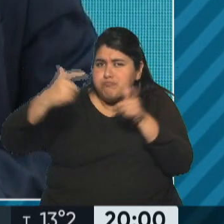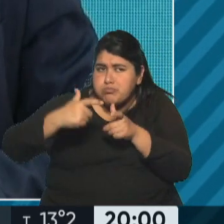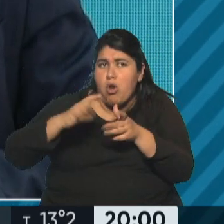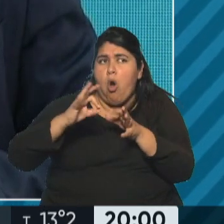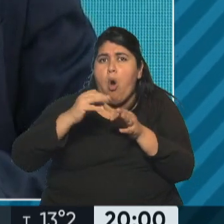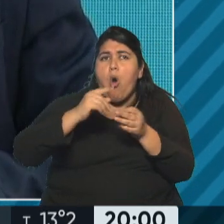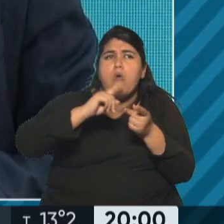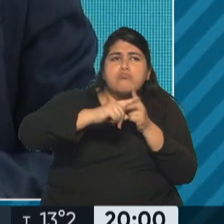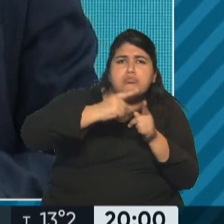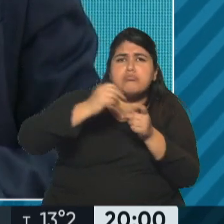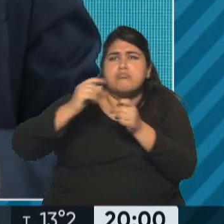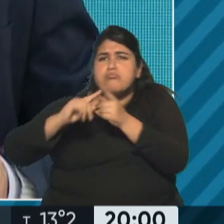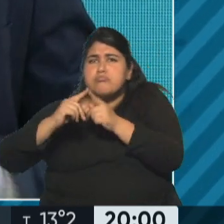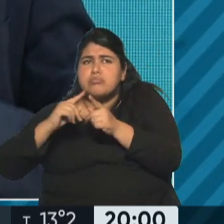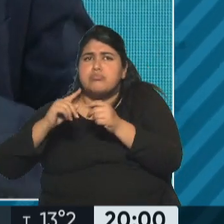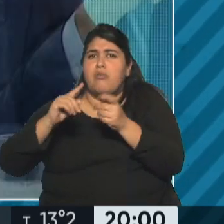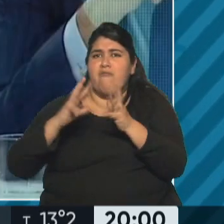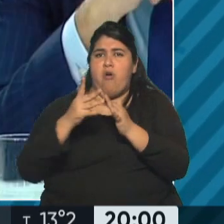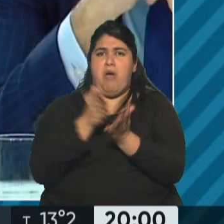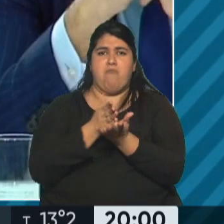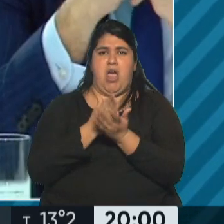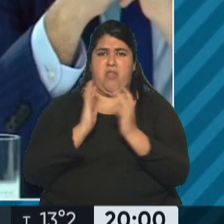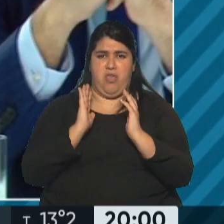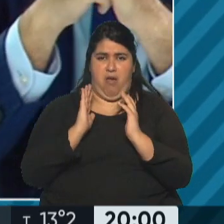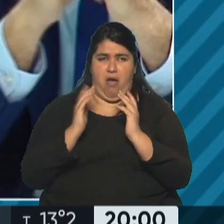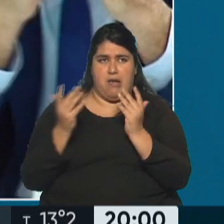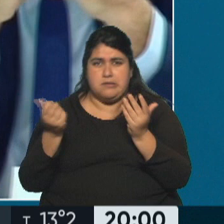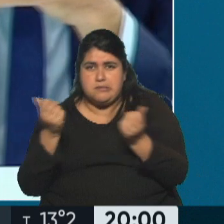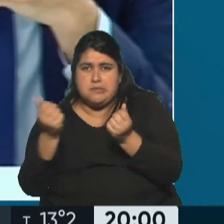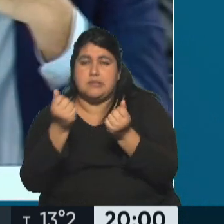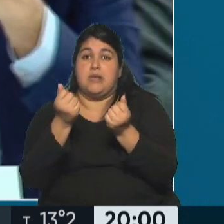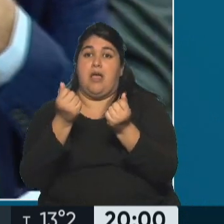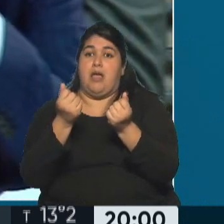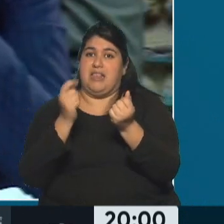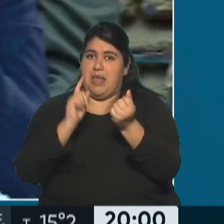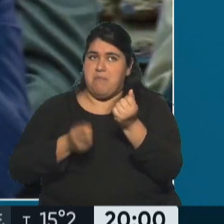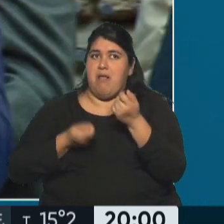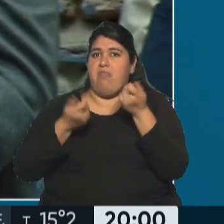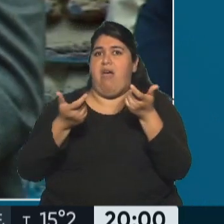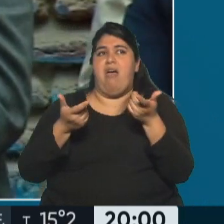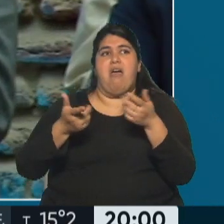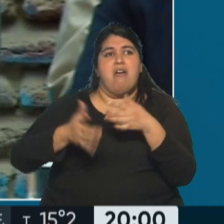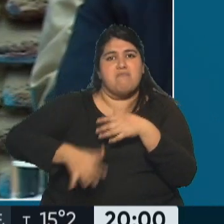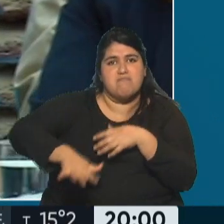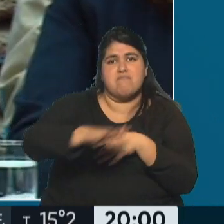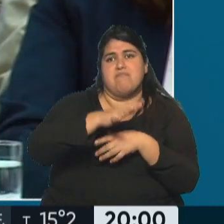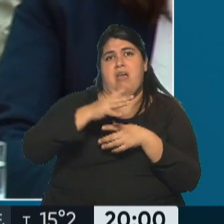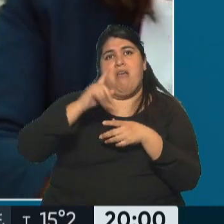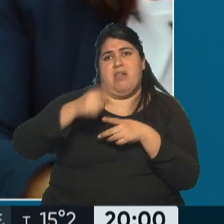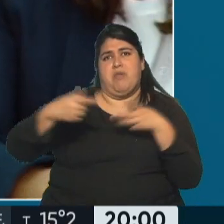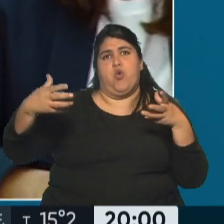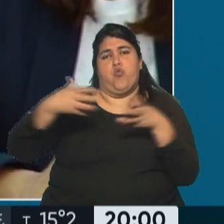estos conflictos que estamos mencionando y que no solamente pueda generar tranquilidad dentro del